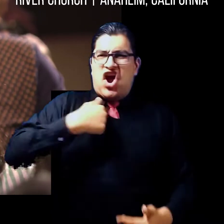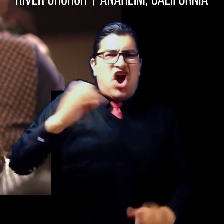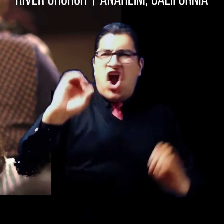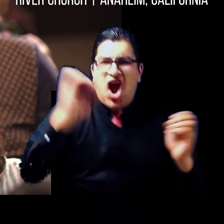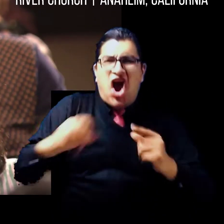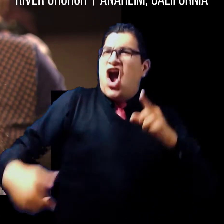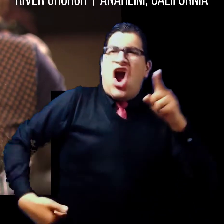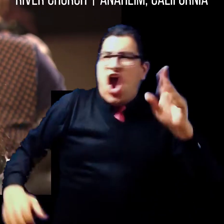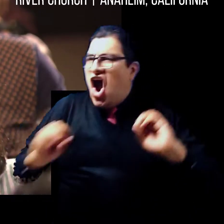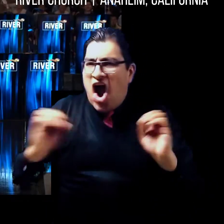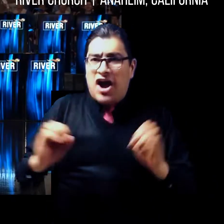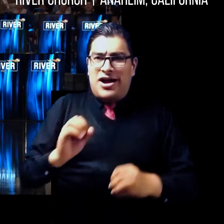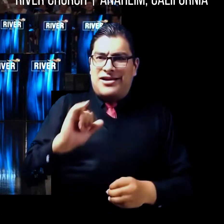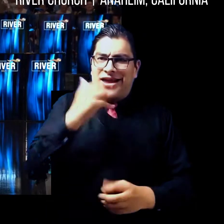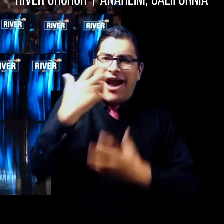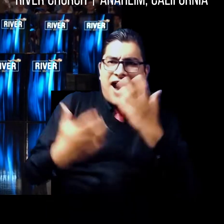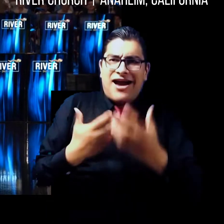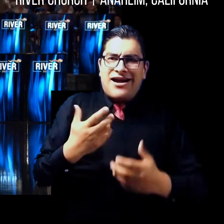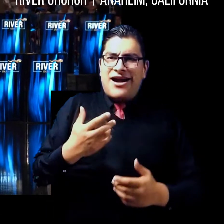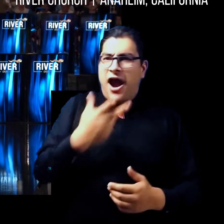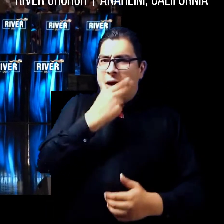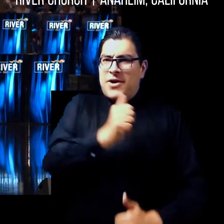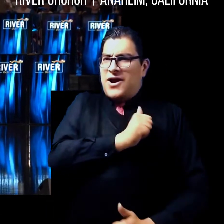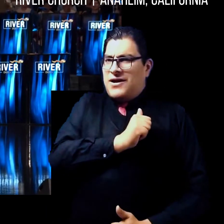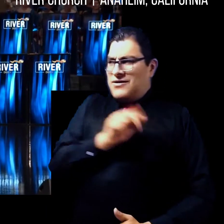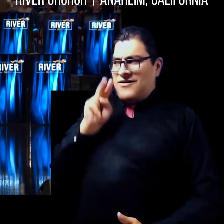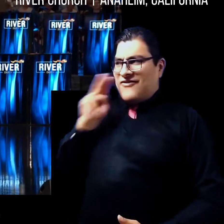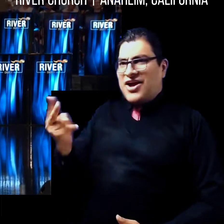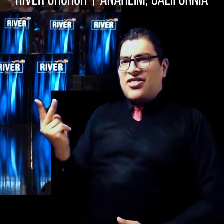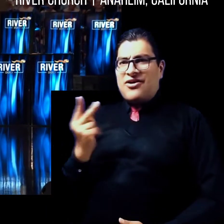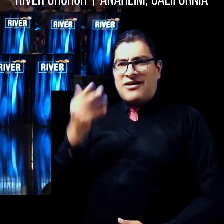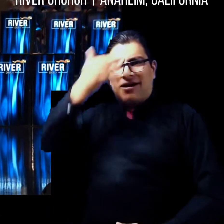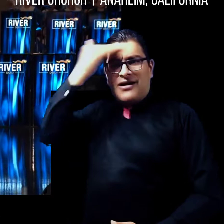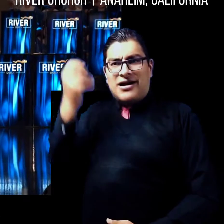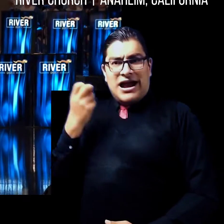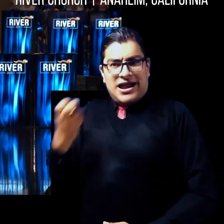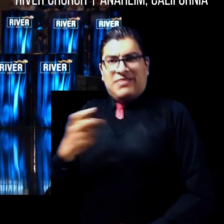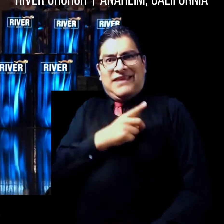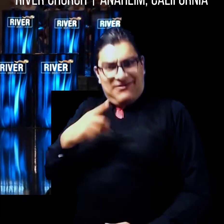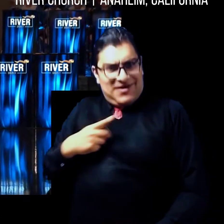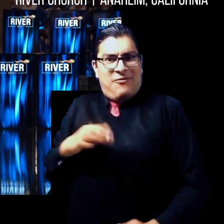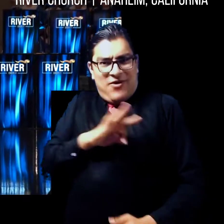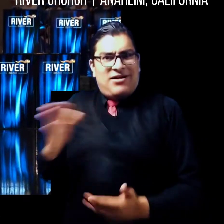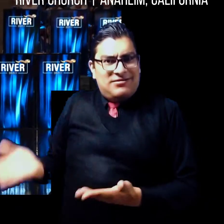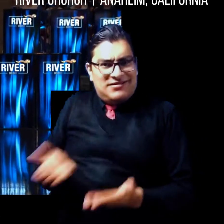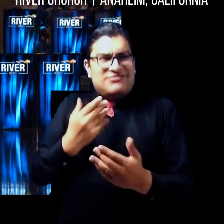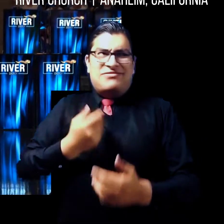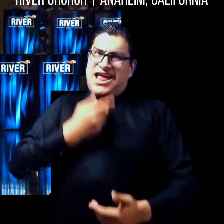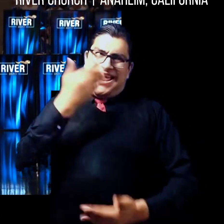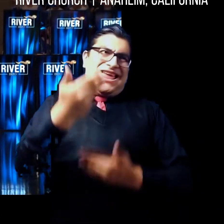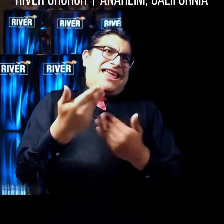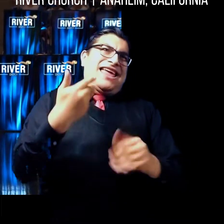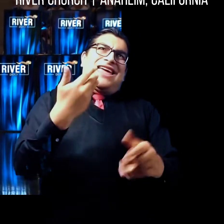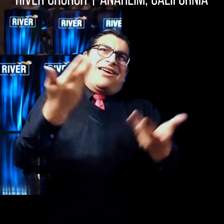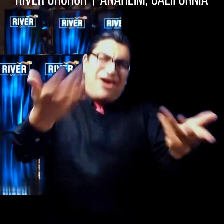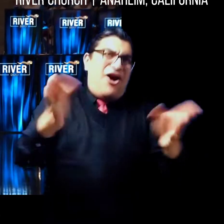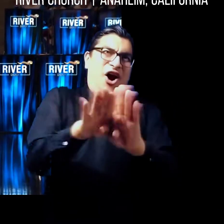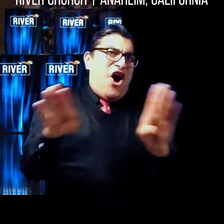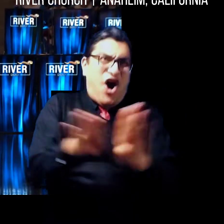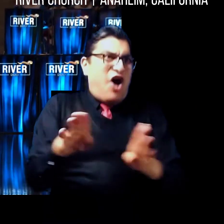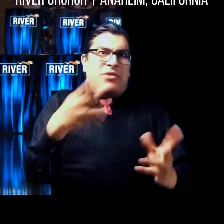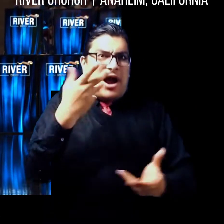¿No? Pero el carcelero ve dos hombres inocentes que tienen todo el derecho a maldecir y a